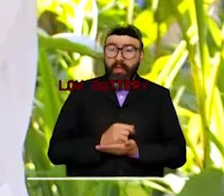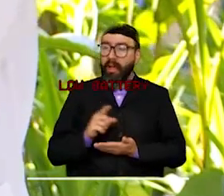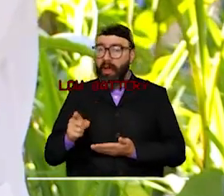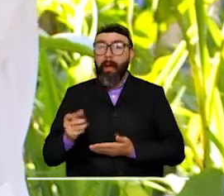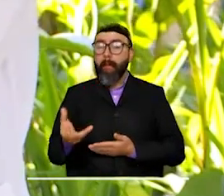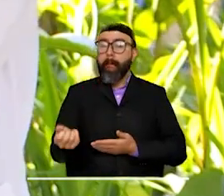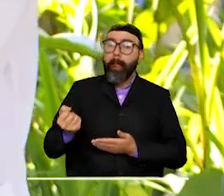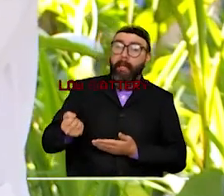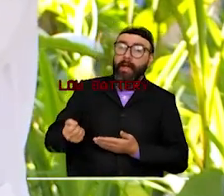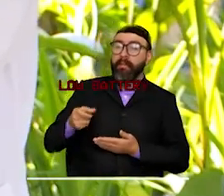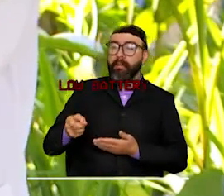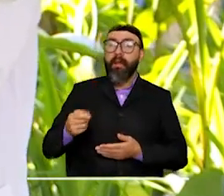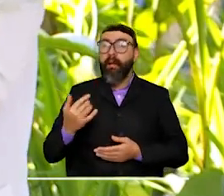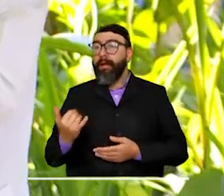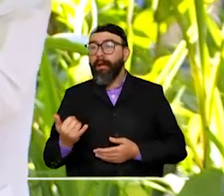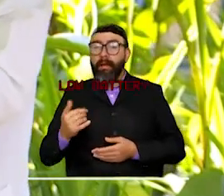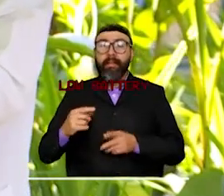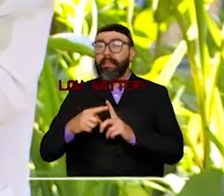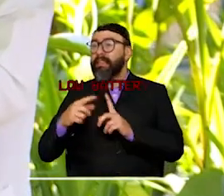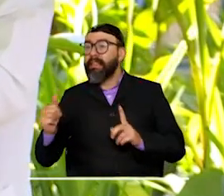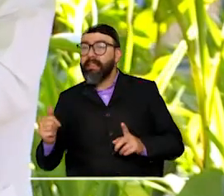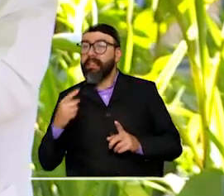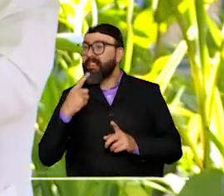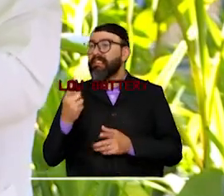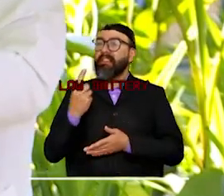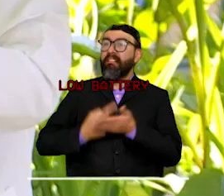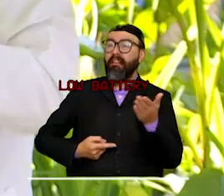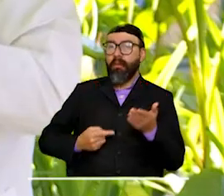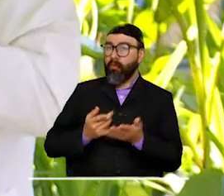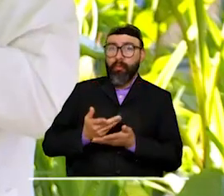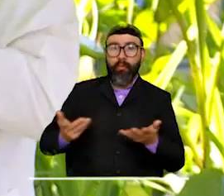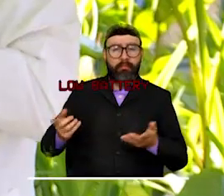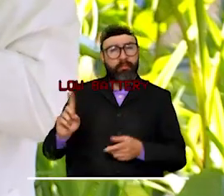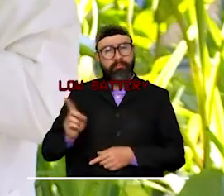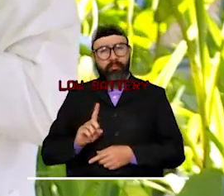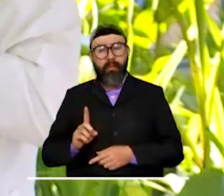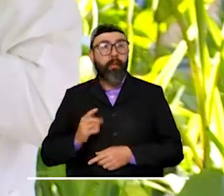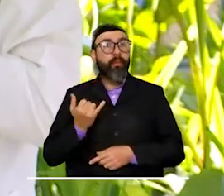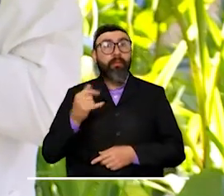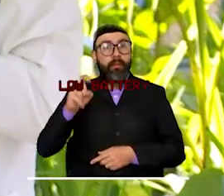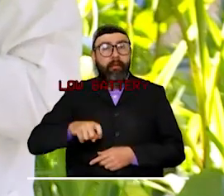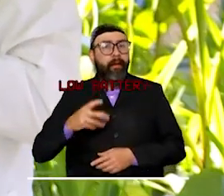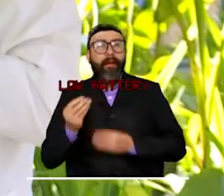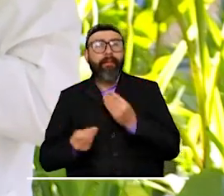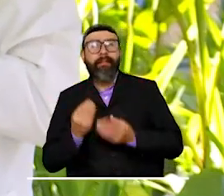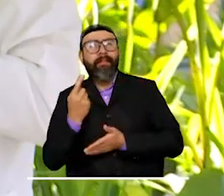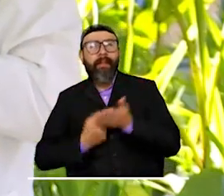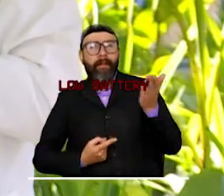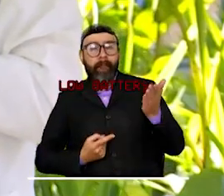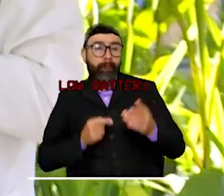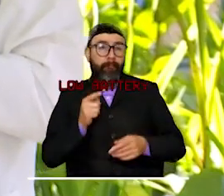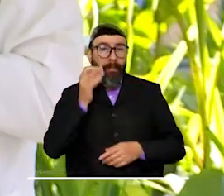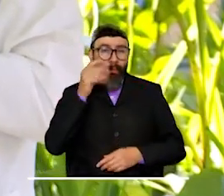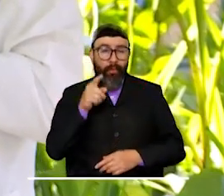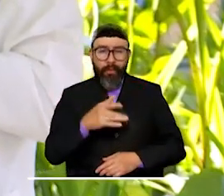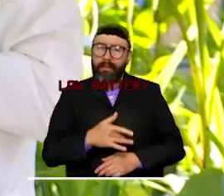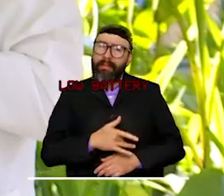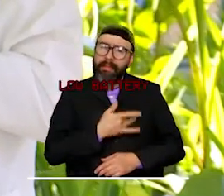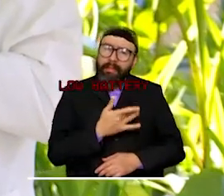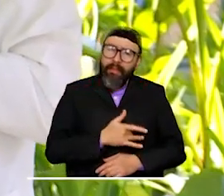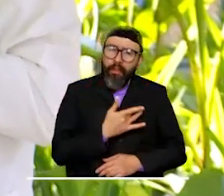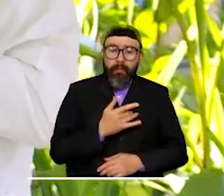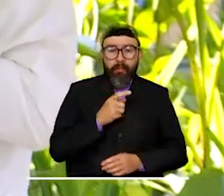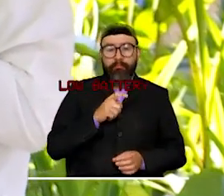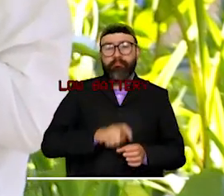ni qué le dice la tía, ni demás. Porque ustedes lo que pueden estar haciendo es tapando un síntoma